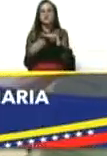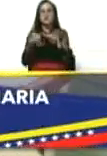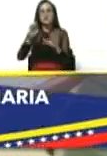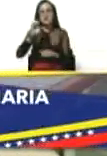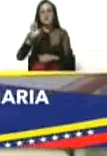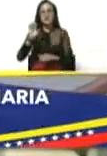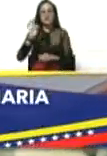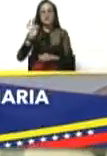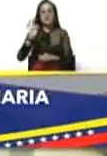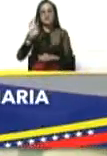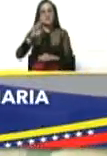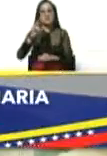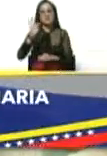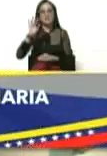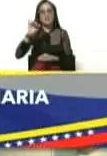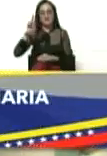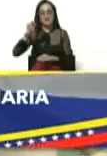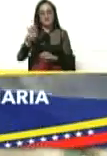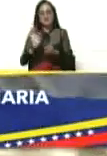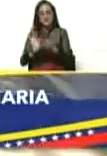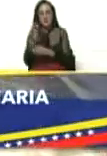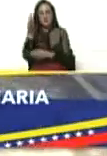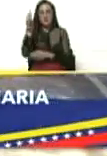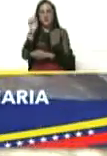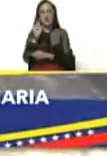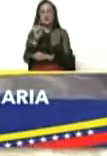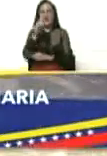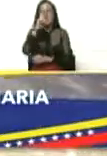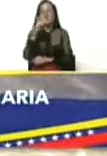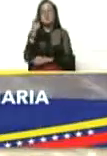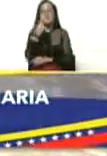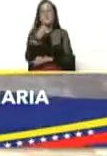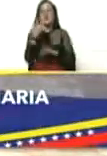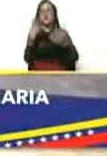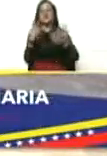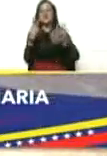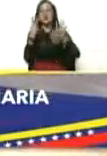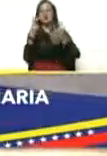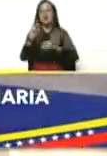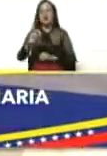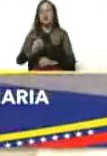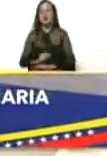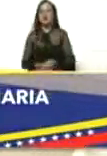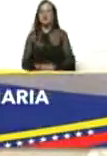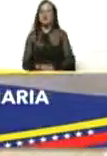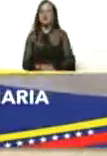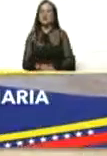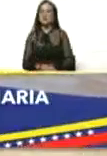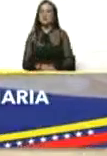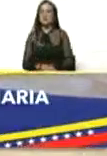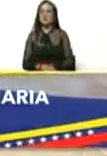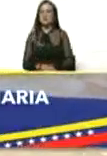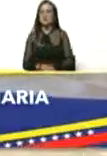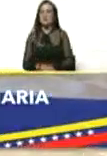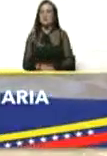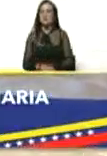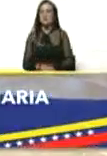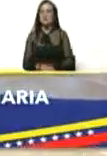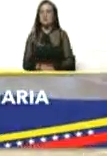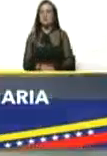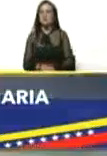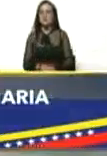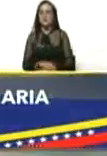Cedeño, una escuela que fue fundada en el año 1970. Sirvió a esta